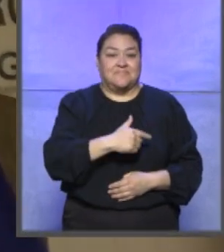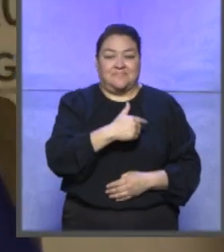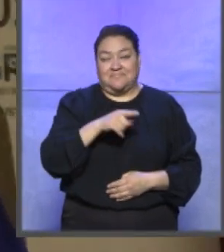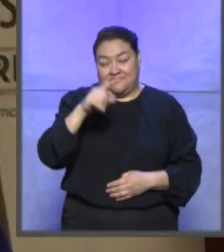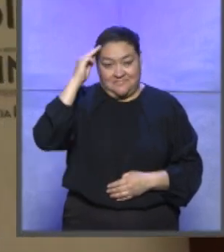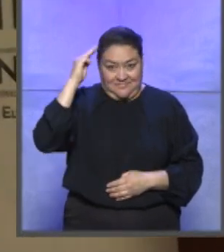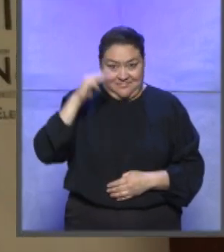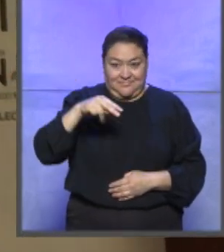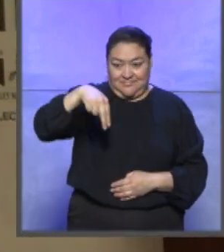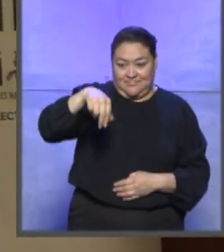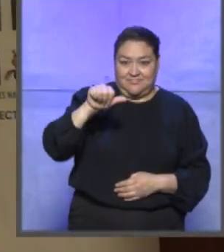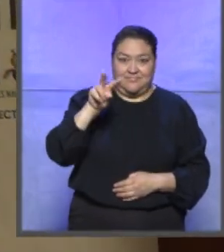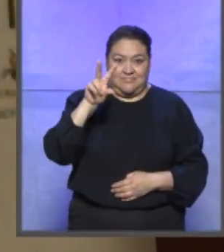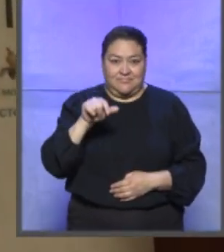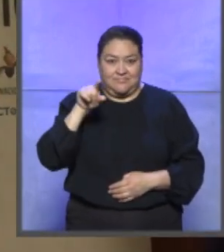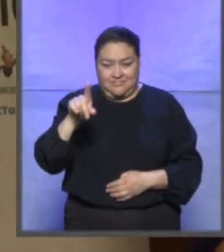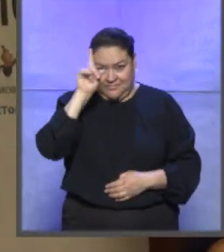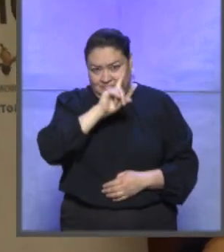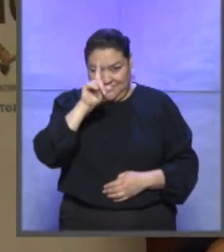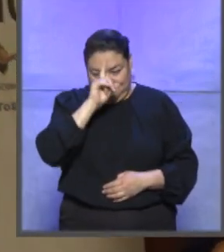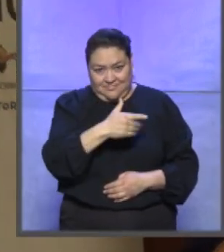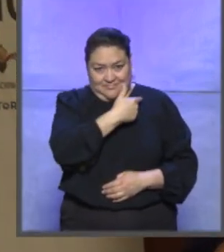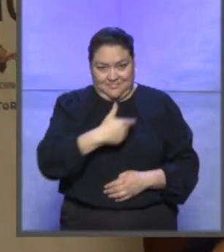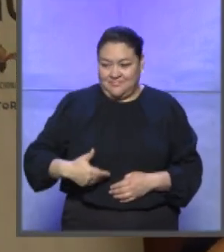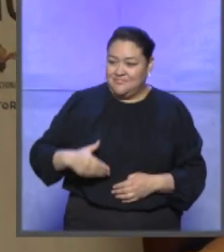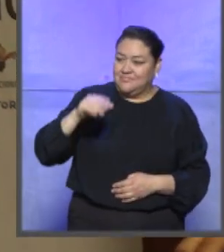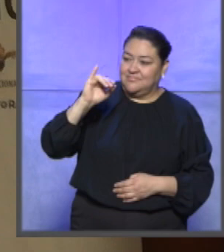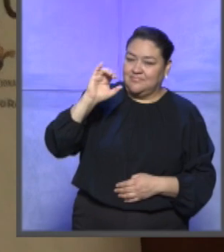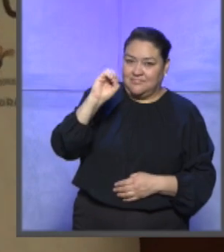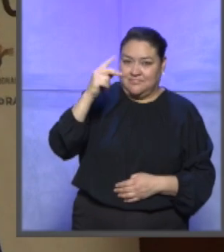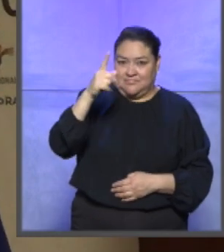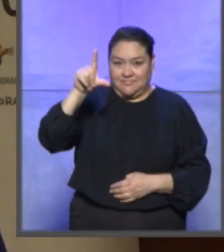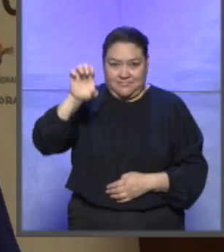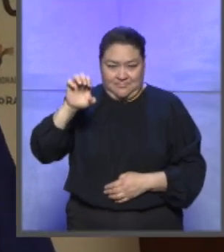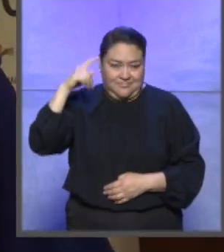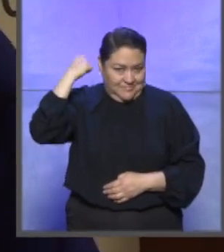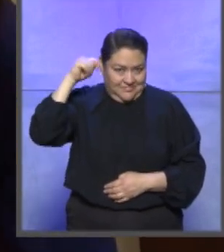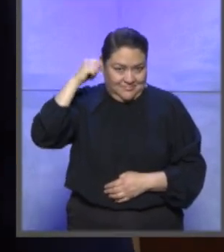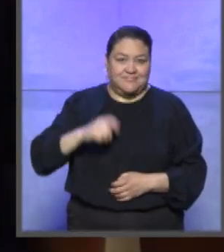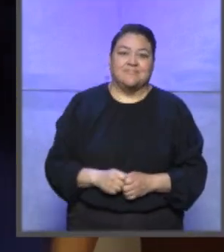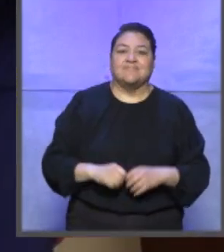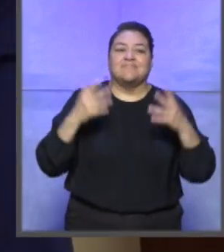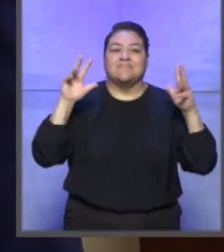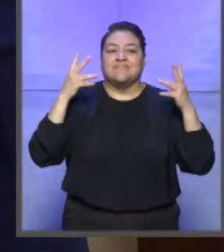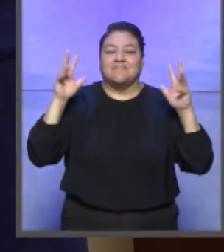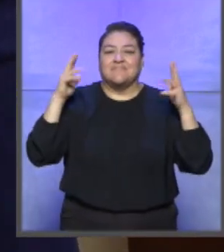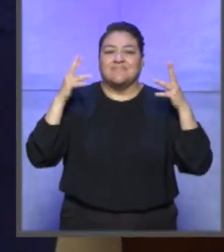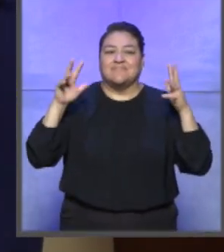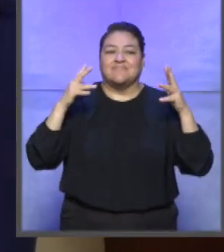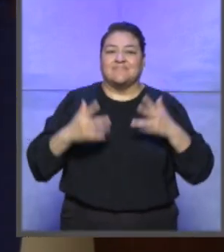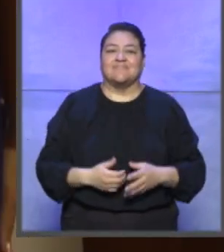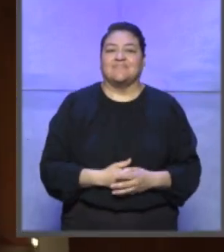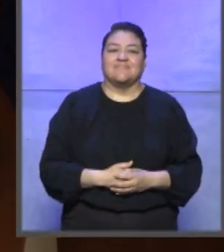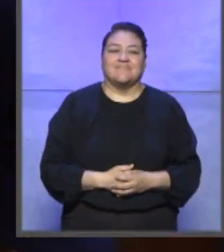La maestra Elizabeth Nava Gutiérrez, consejera presidenta del Instituto Electoral y de Participación Ciudadana de Tabasco.